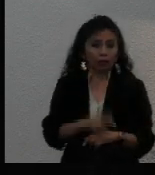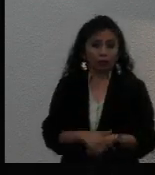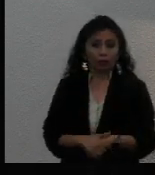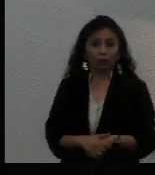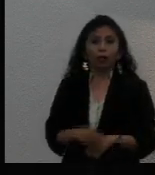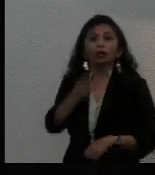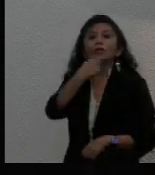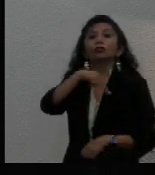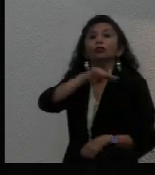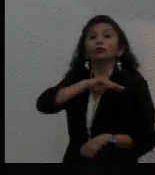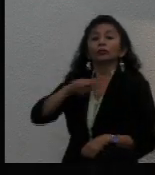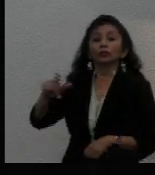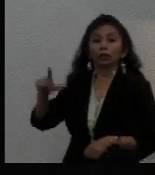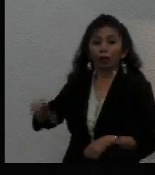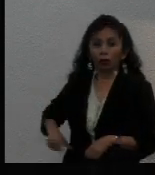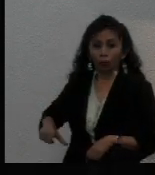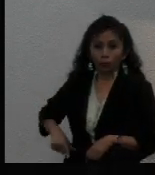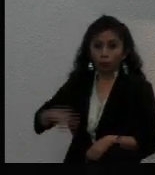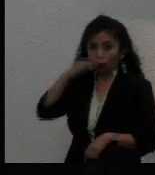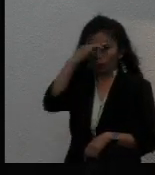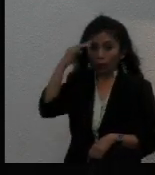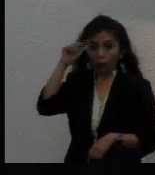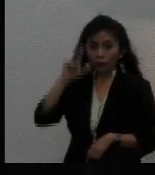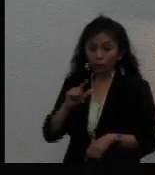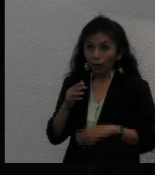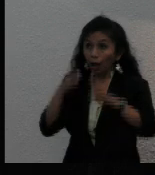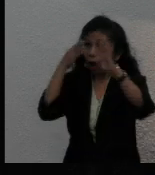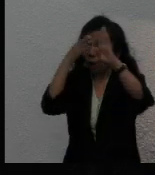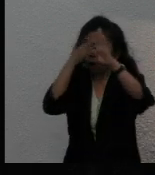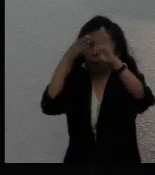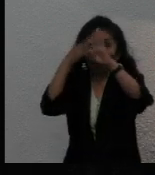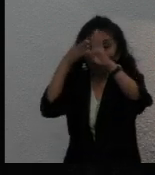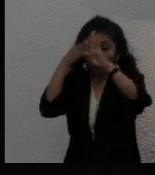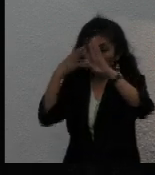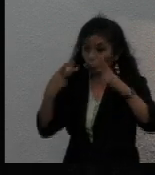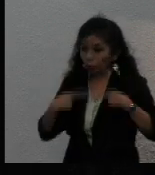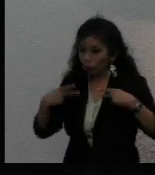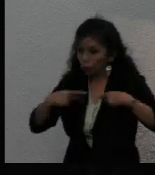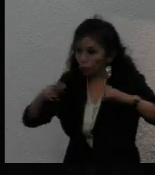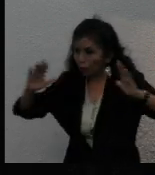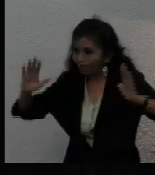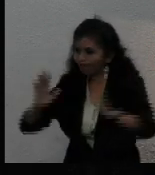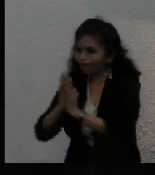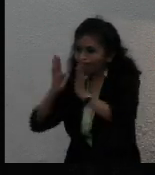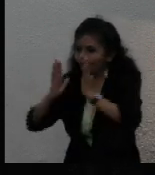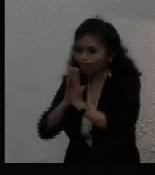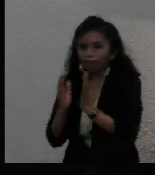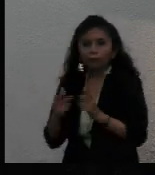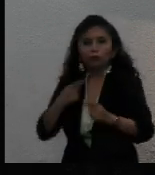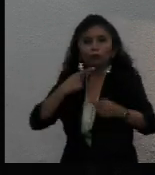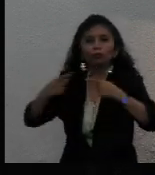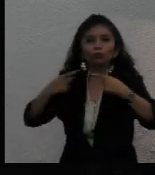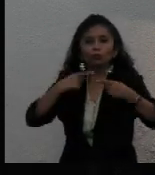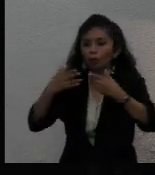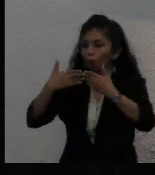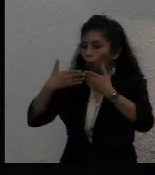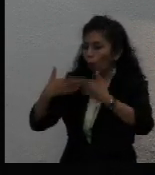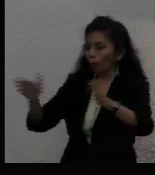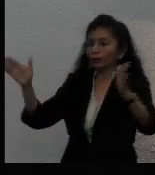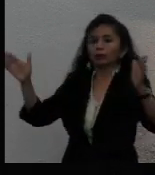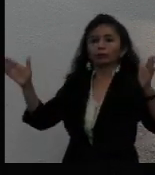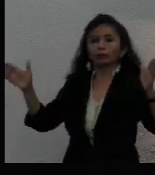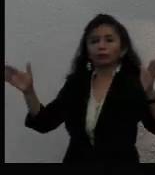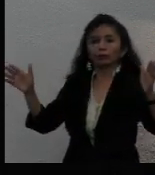Nuestra gobernadora Mara Lezama también ha priorizado la participación ciudadana, promoviendo un diálogo abierto y